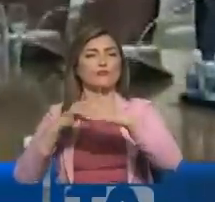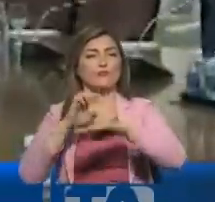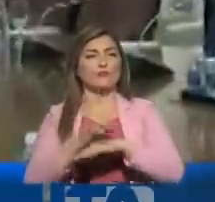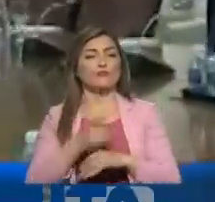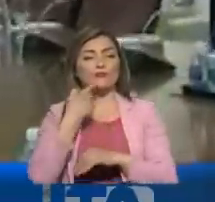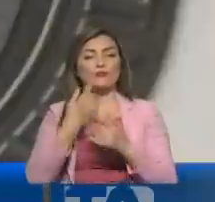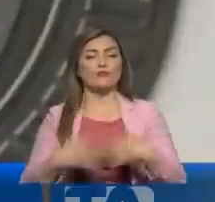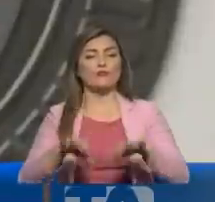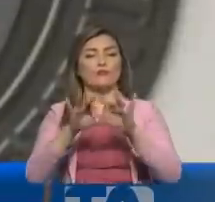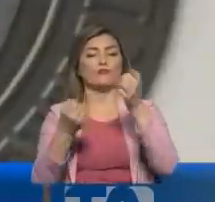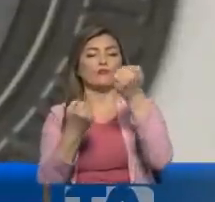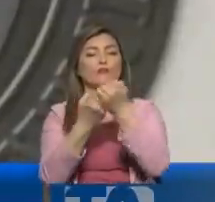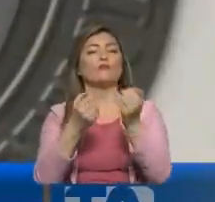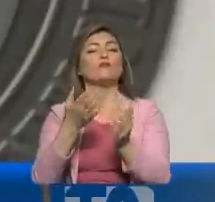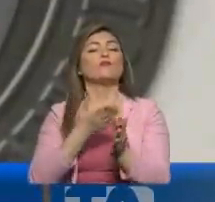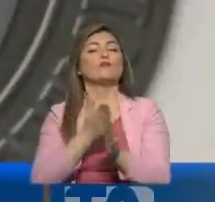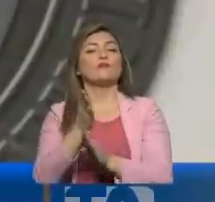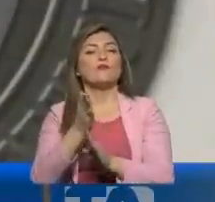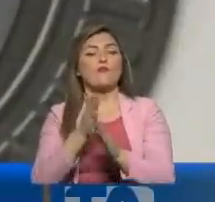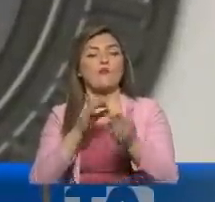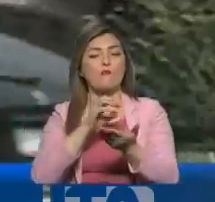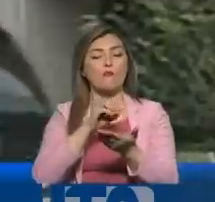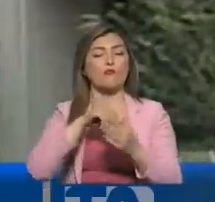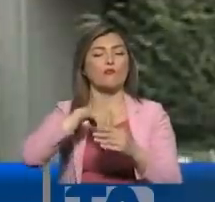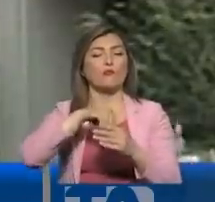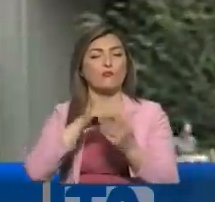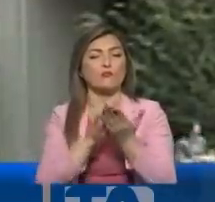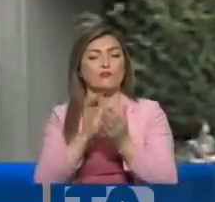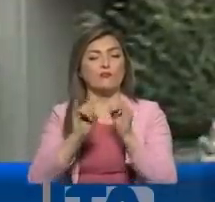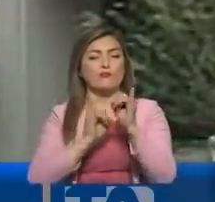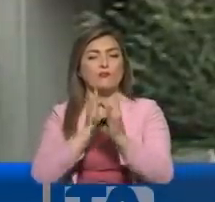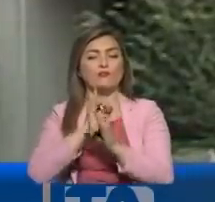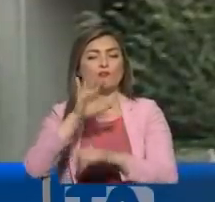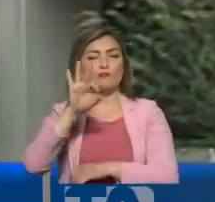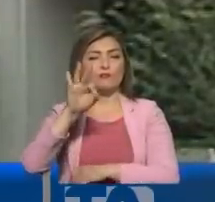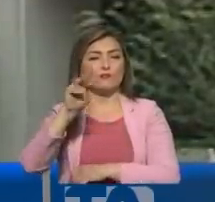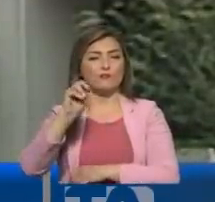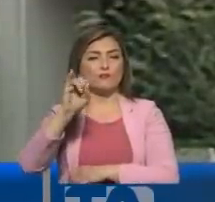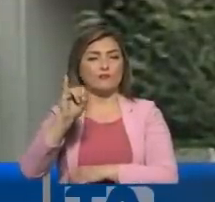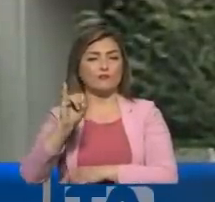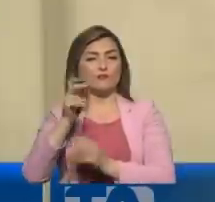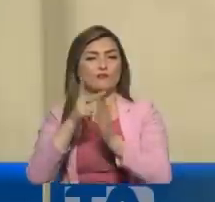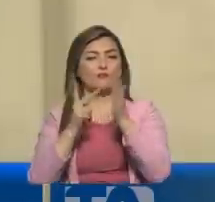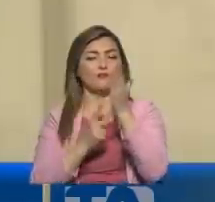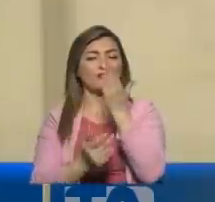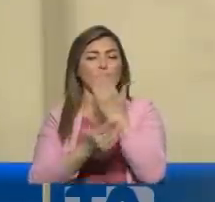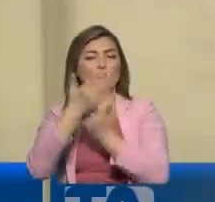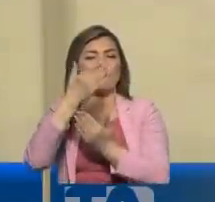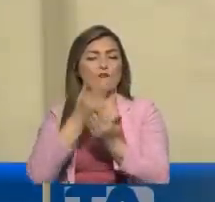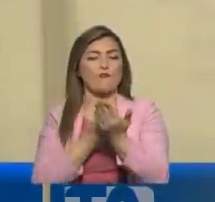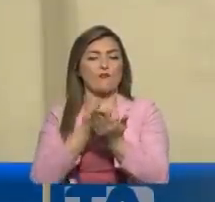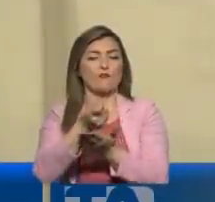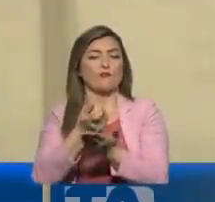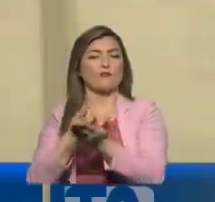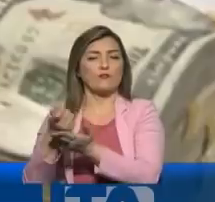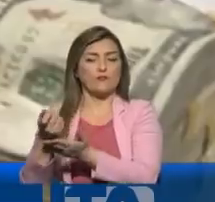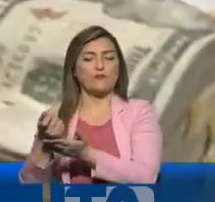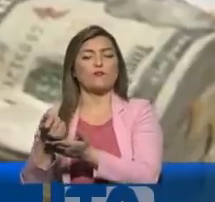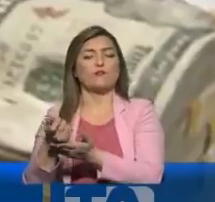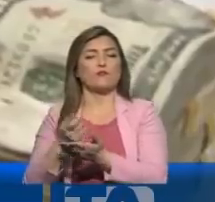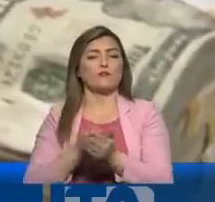Ecuador, especialmente del Fondo Monetario Internacional, con el programa de facilidad de financiamiento extendido